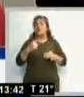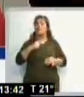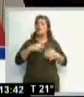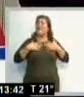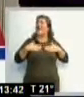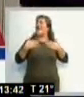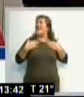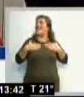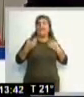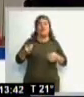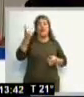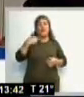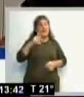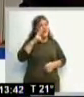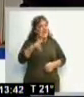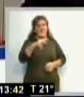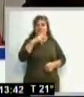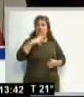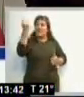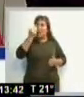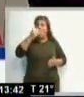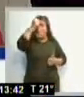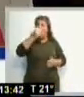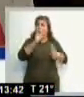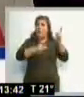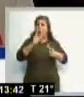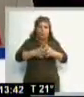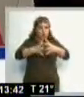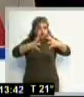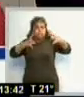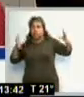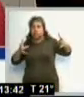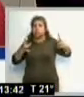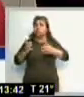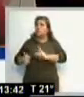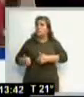chocho ayer de ver el viernes, el sábado y el domingo la afluencia de público y durante todo el día, ¿no?